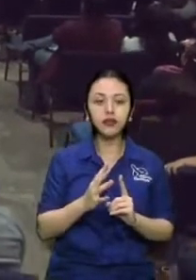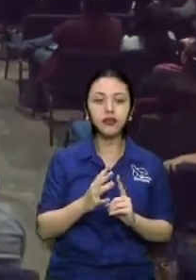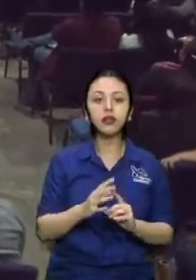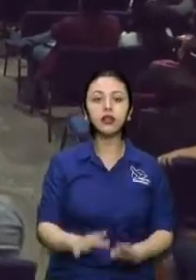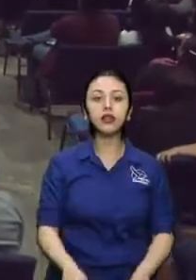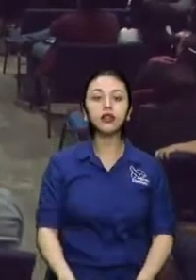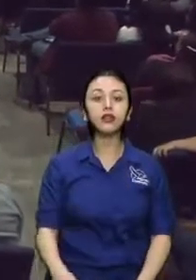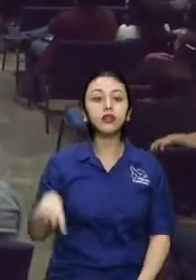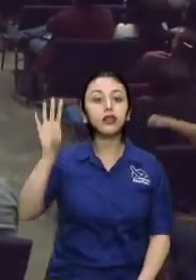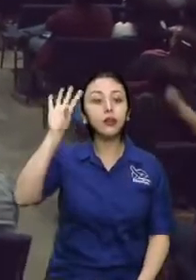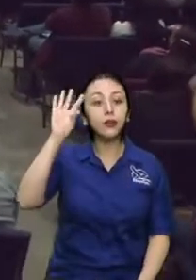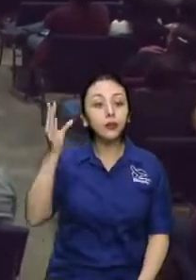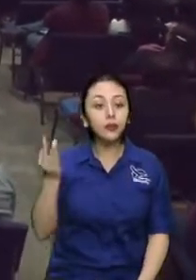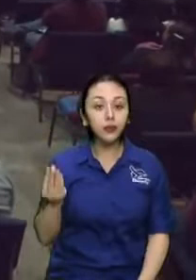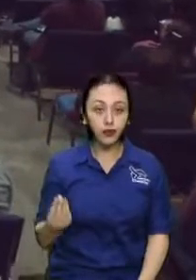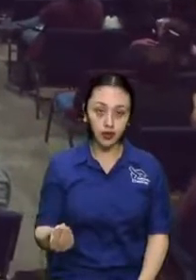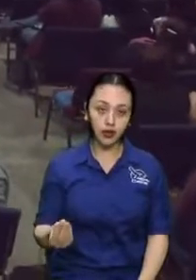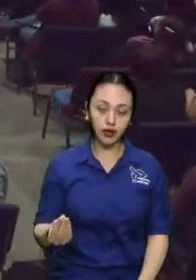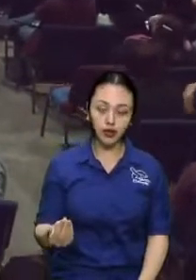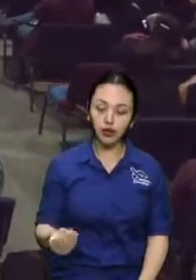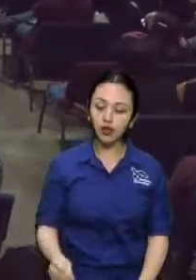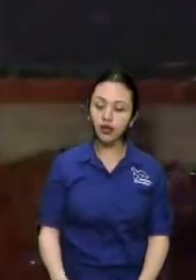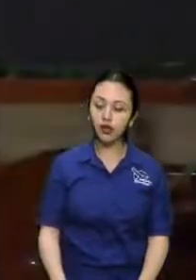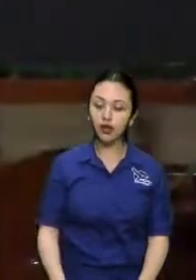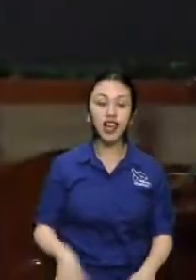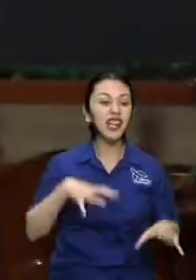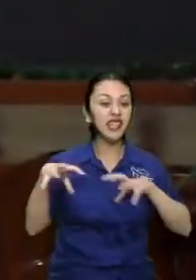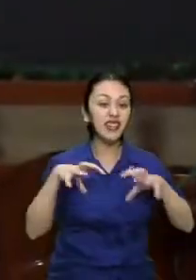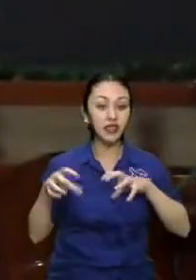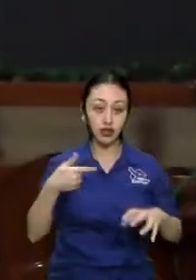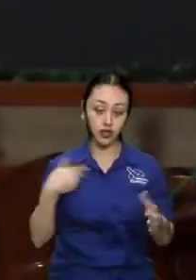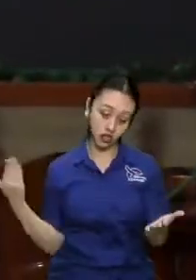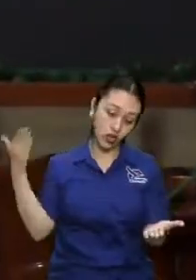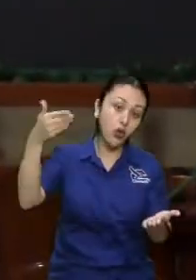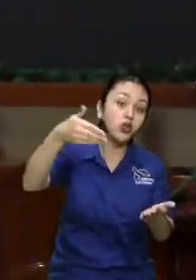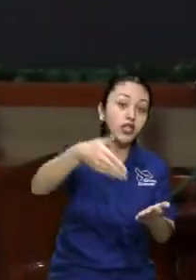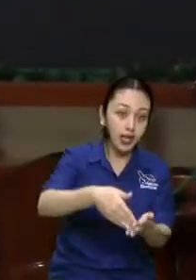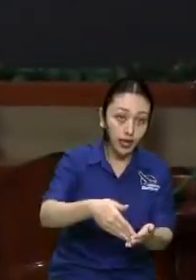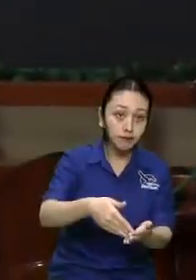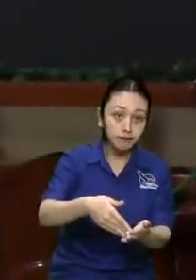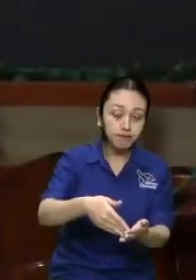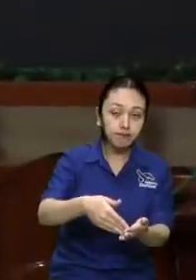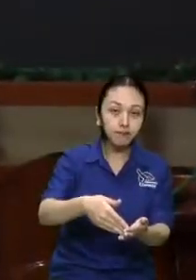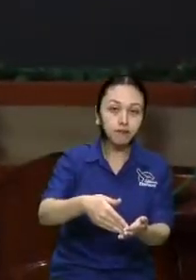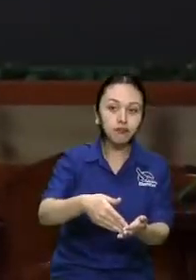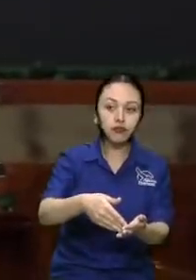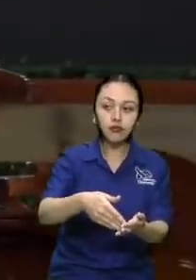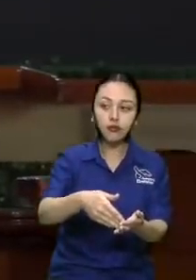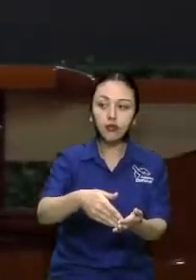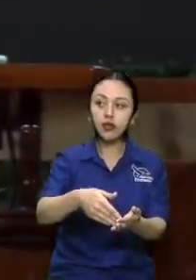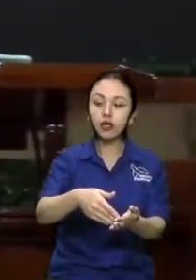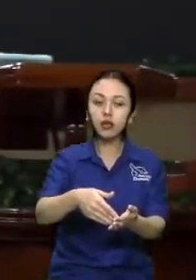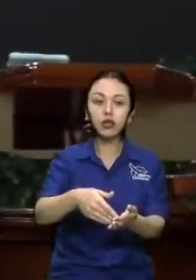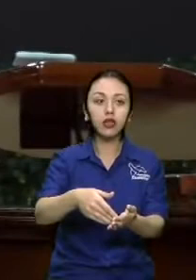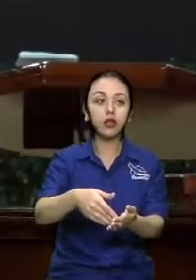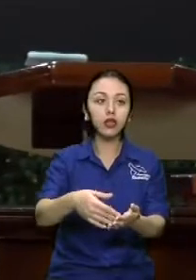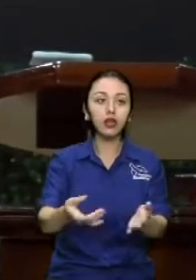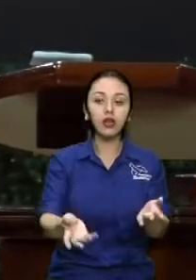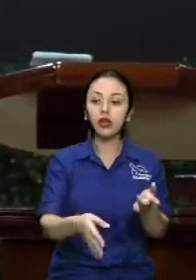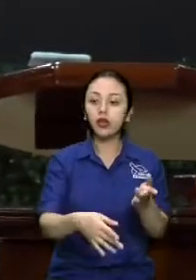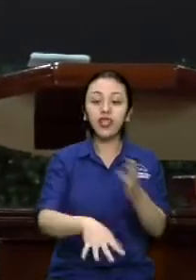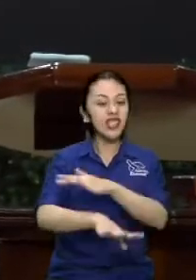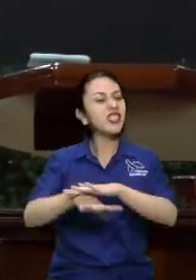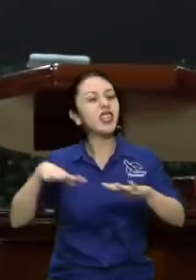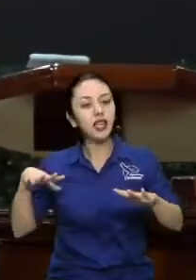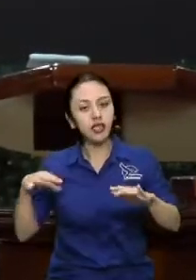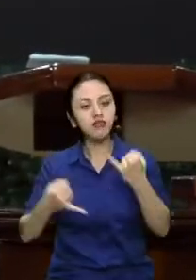parquearse, donde me iba, alguien me iba manejando. Y entonces, ya cuando había salido del problema, paramos y venía